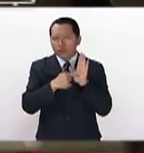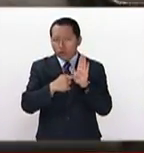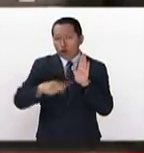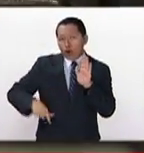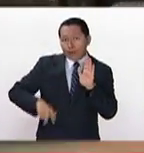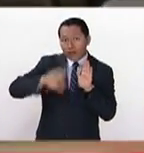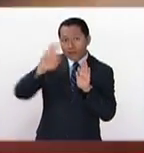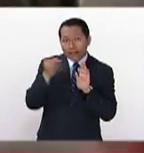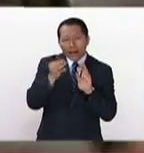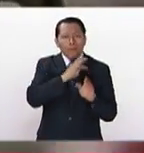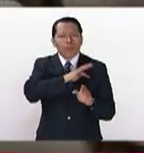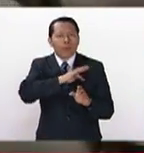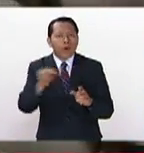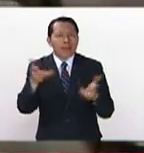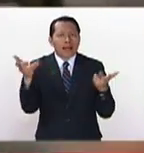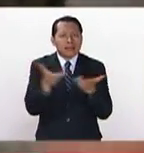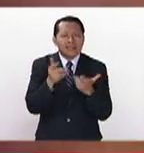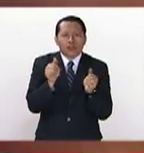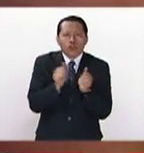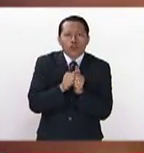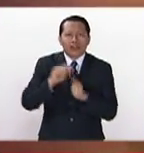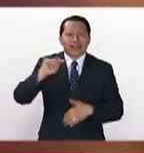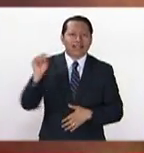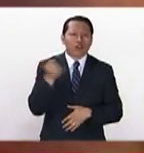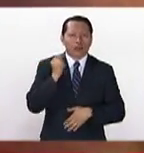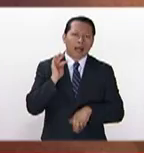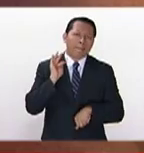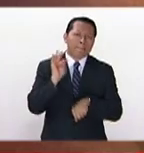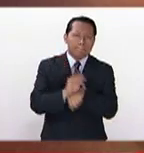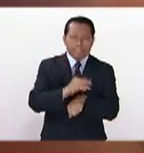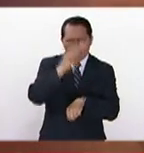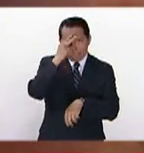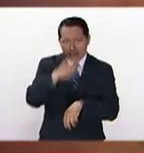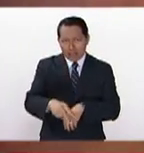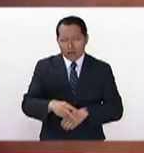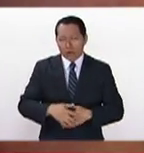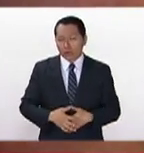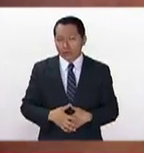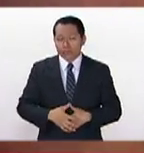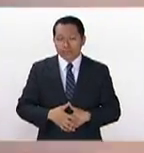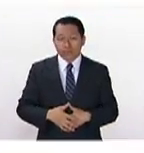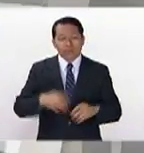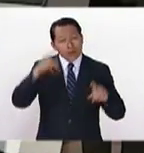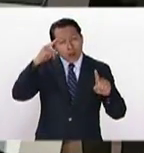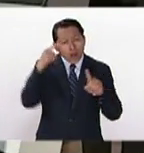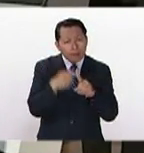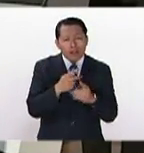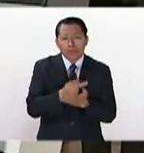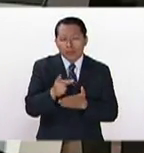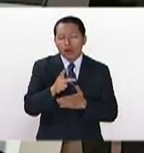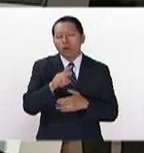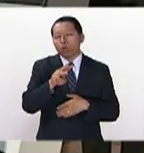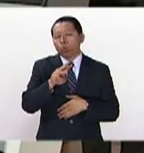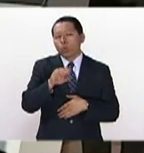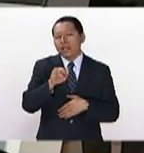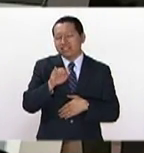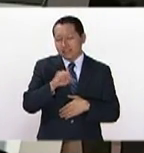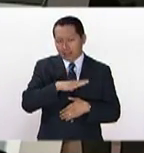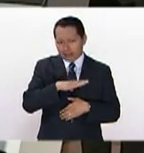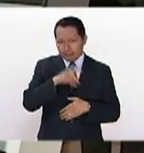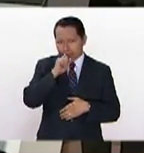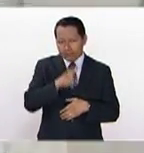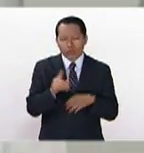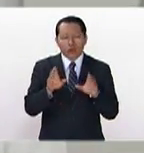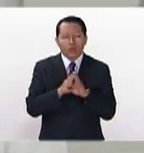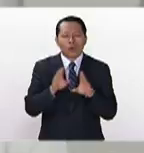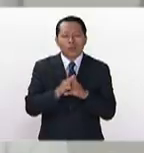gobierno federal puede hacer cuando se usa la tecnología para impactar en los mexicanos. El objetivo de los premios WISIS es una manera en